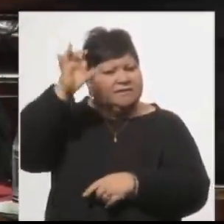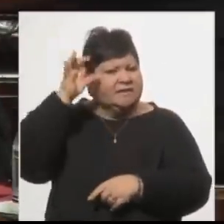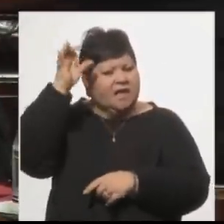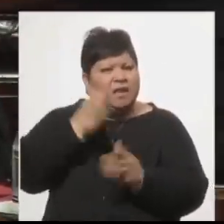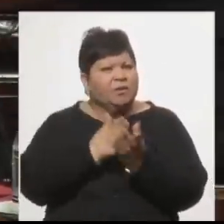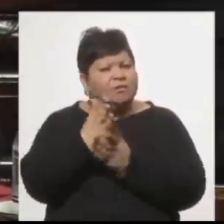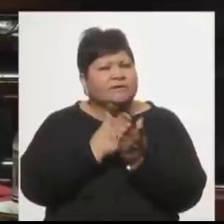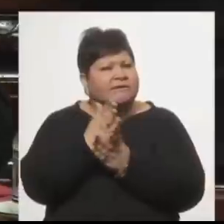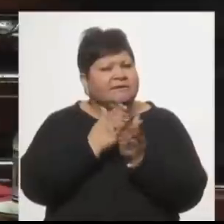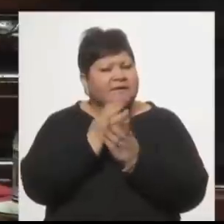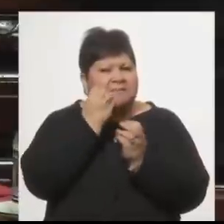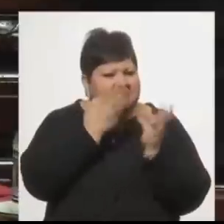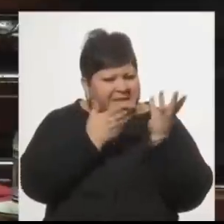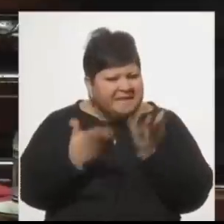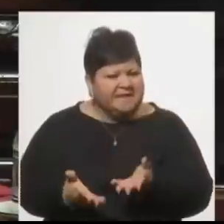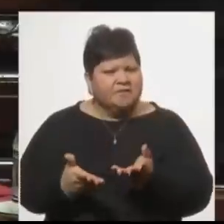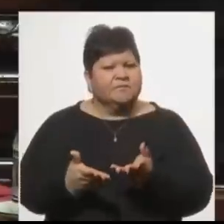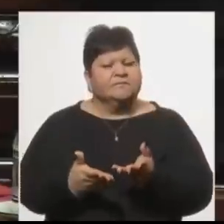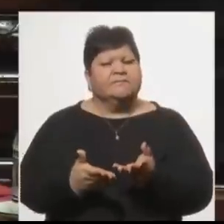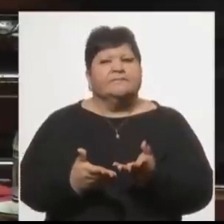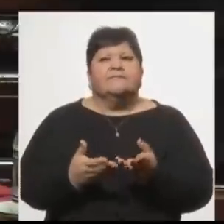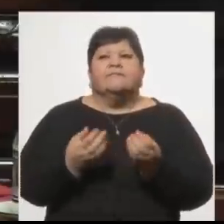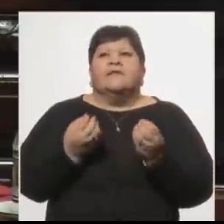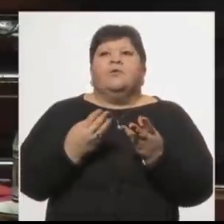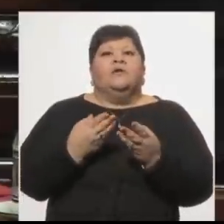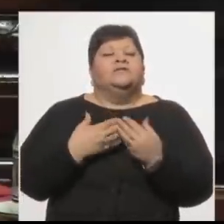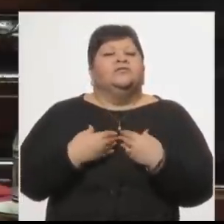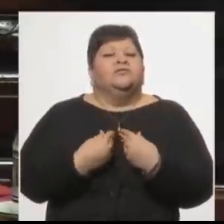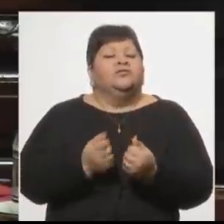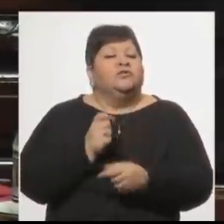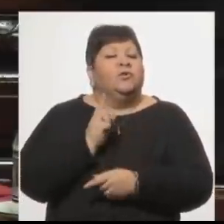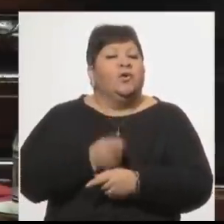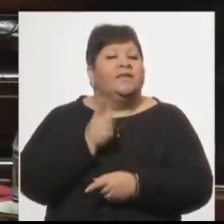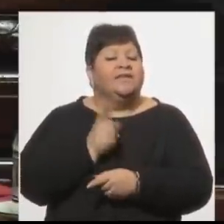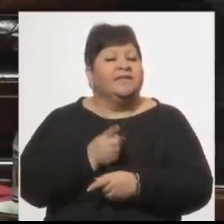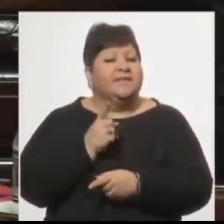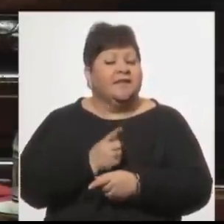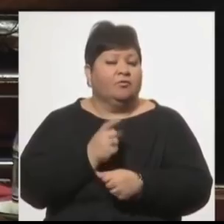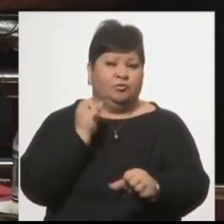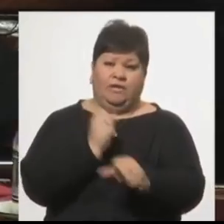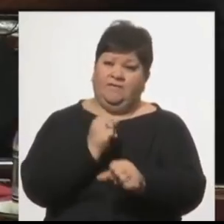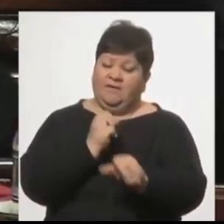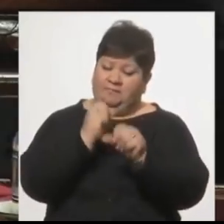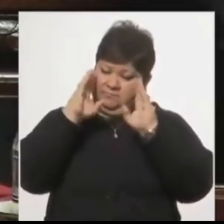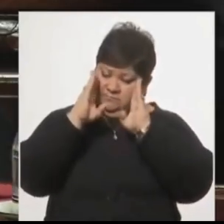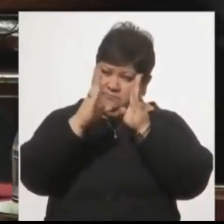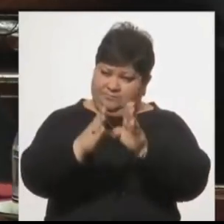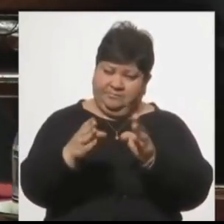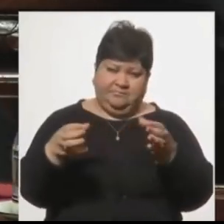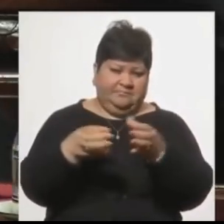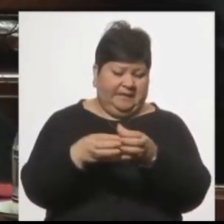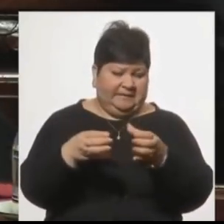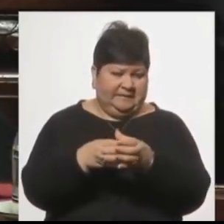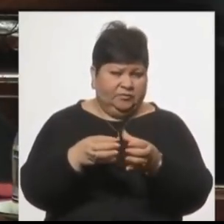acogido? Y es porque siento un enorme deber hacia mi partido y porque siento una profunda